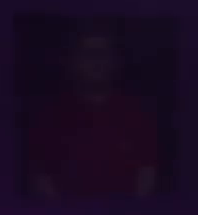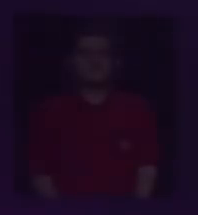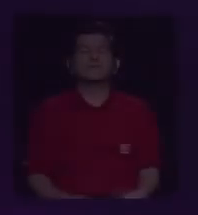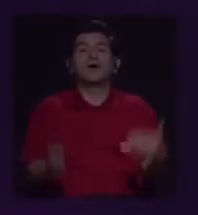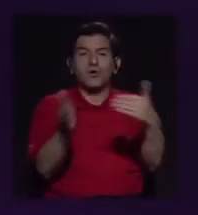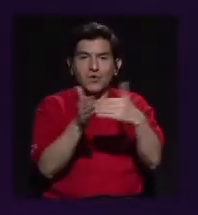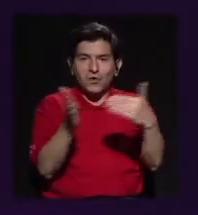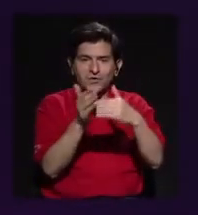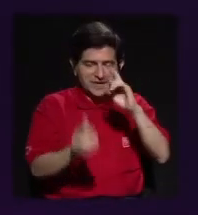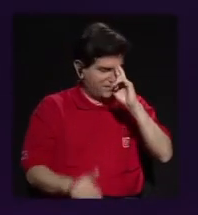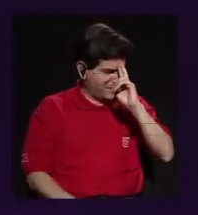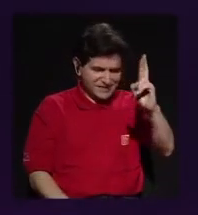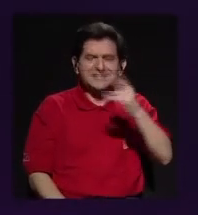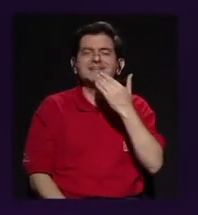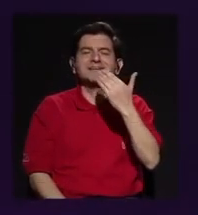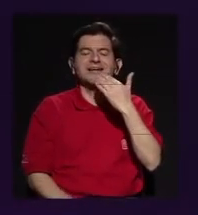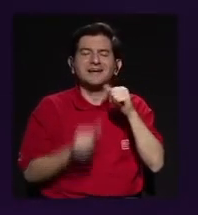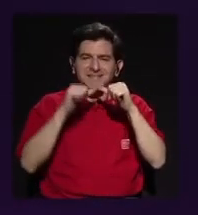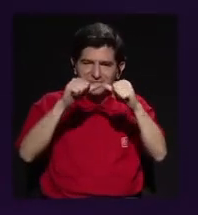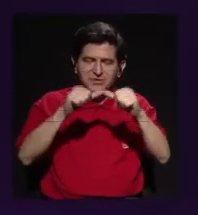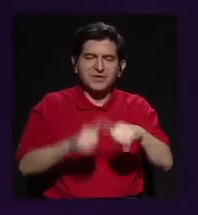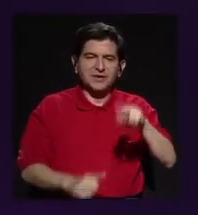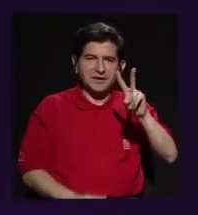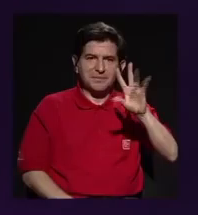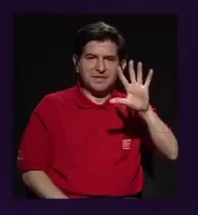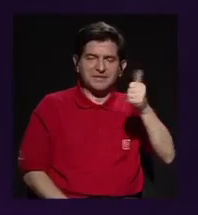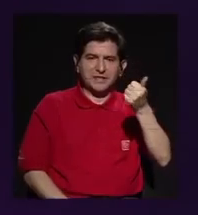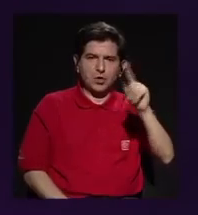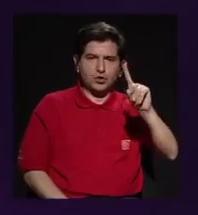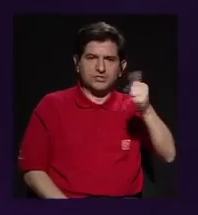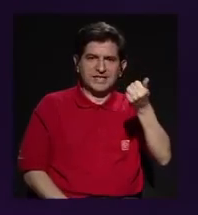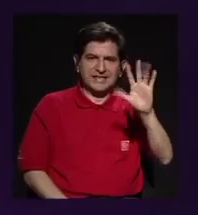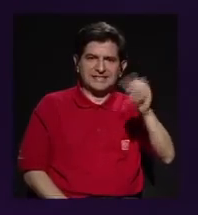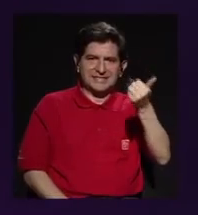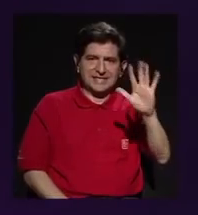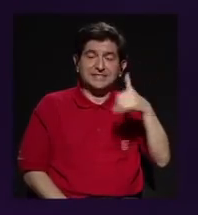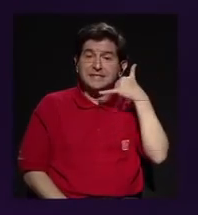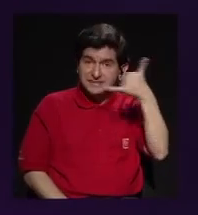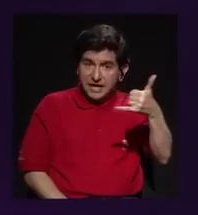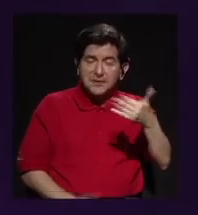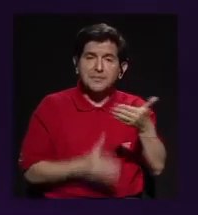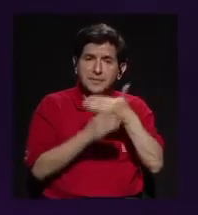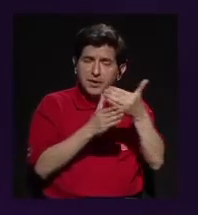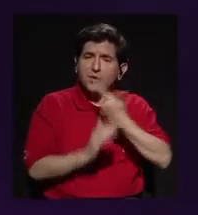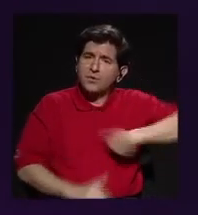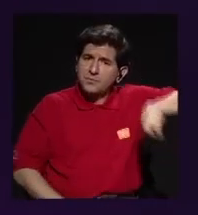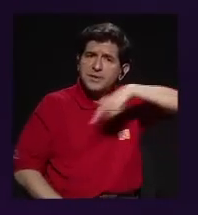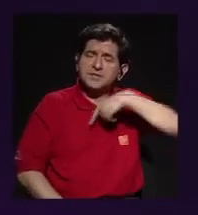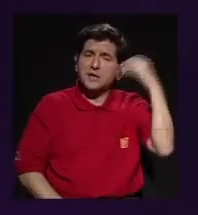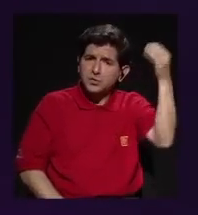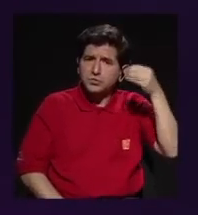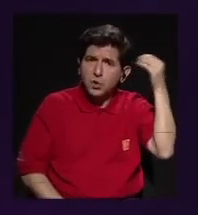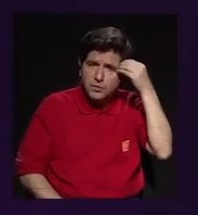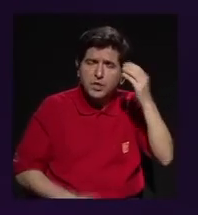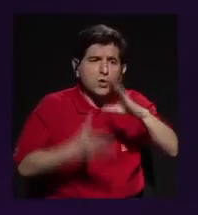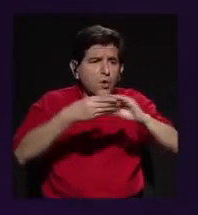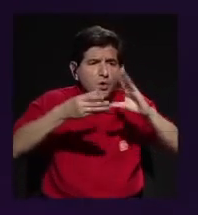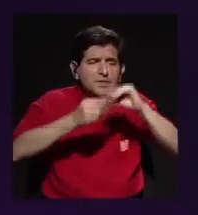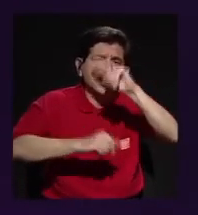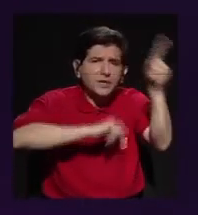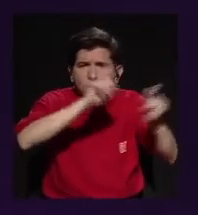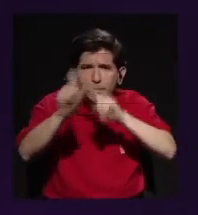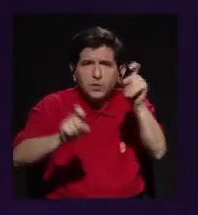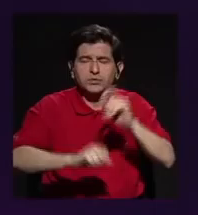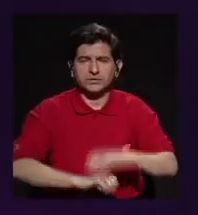Estamos de regreso con Irreverencias. Gracias por quedarse ahí. 2511-1515, llámenos y comparta con nosotros sus opiniones, comentarios,